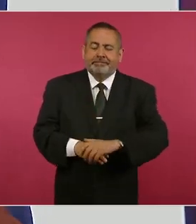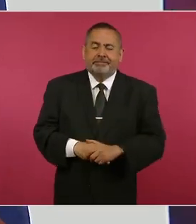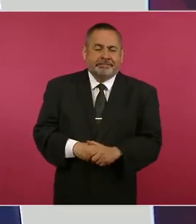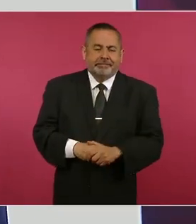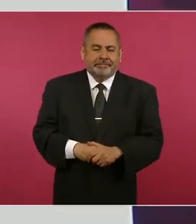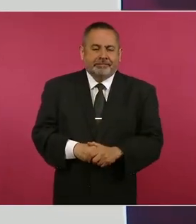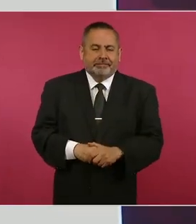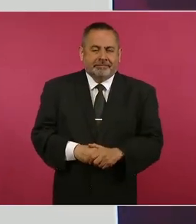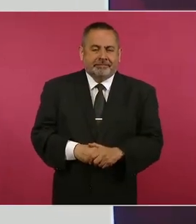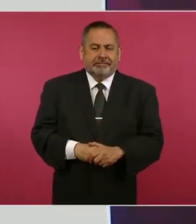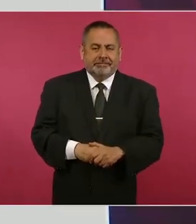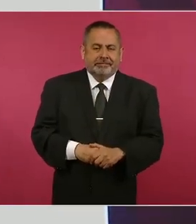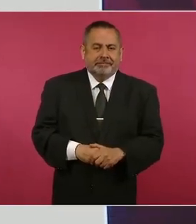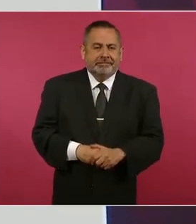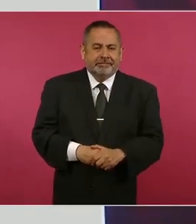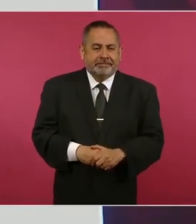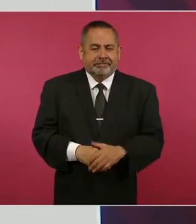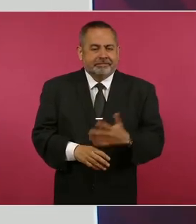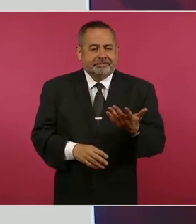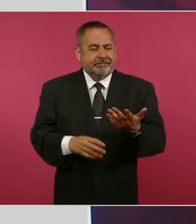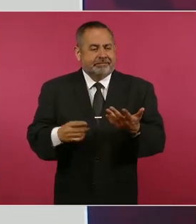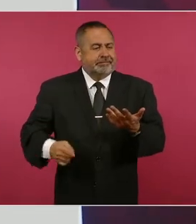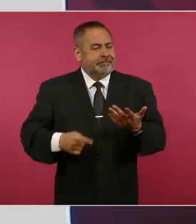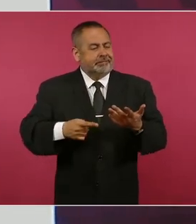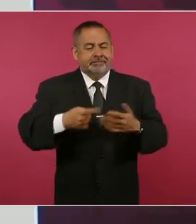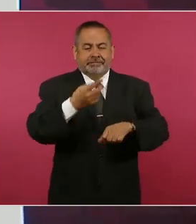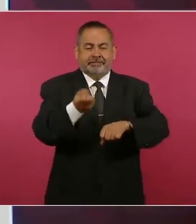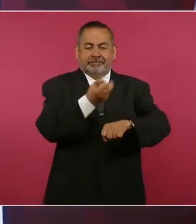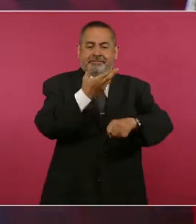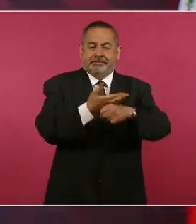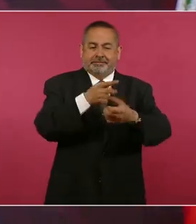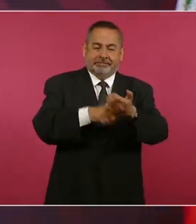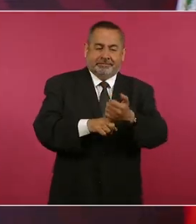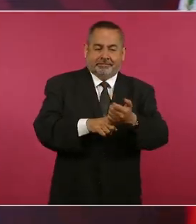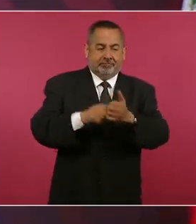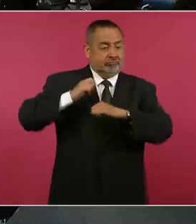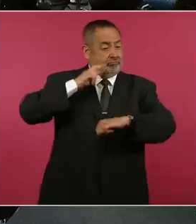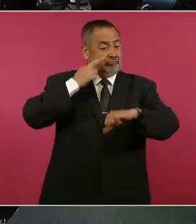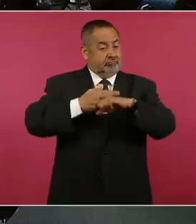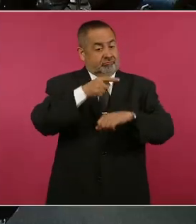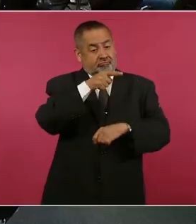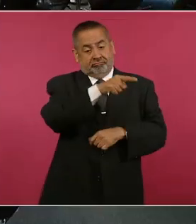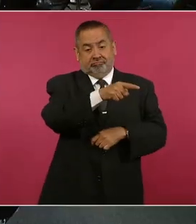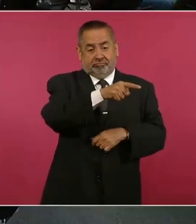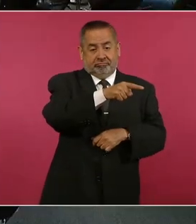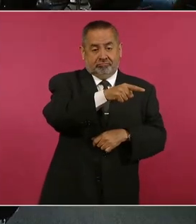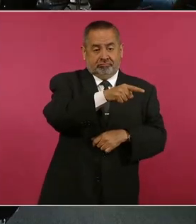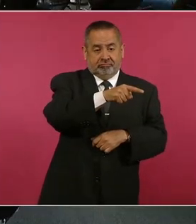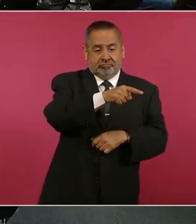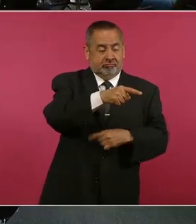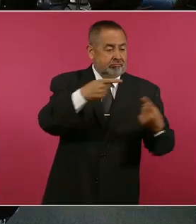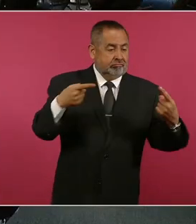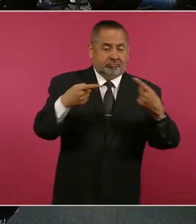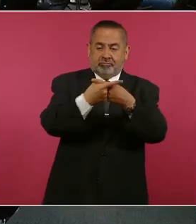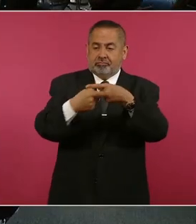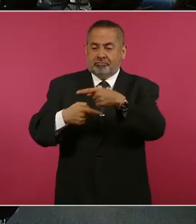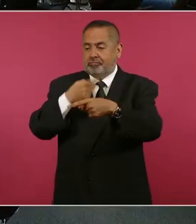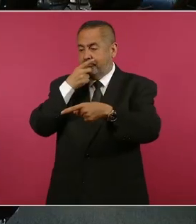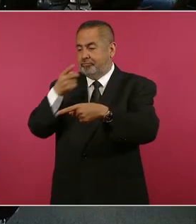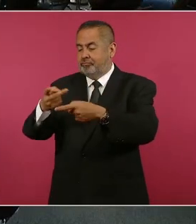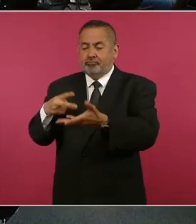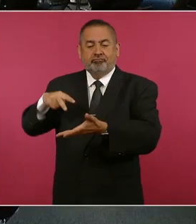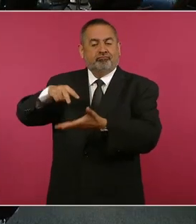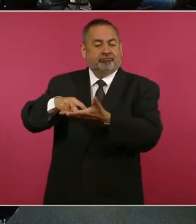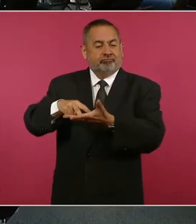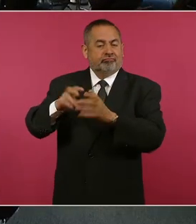Pero ¿cómo un secretario de Defensa va a contradecir la